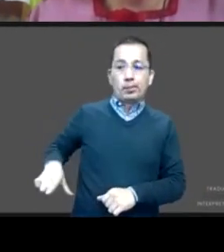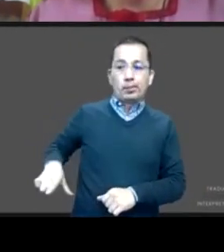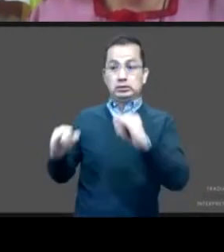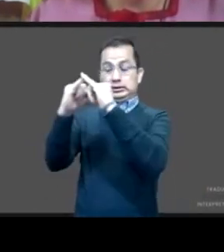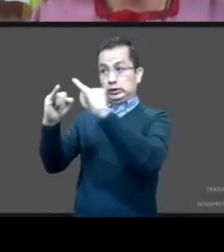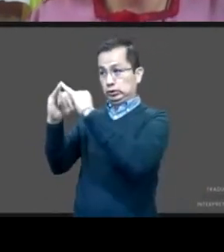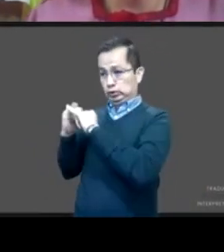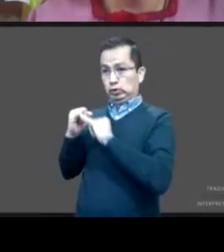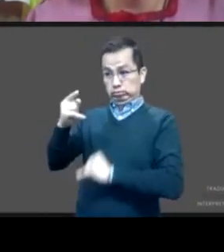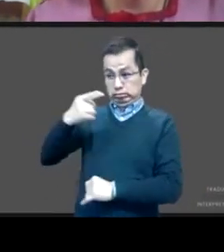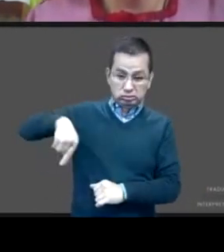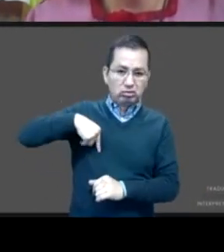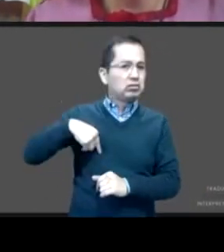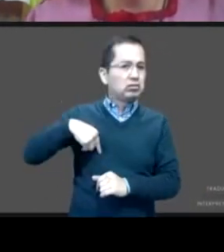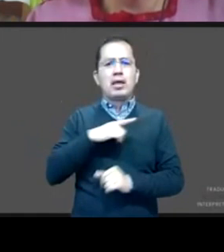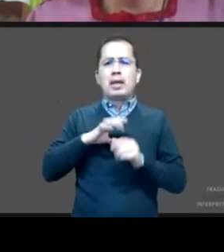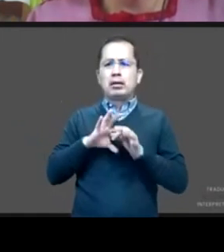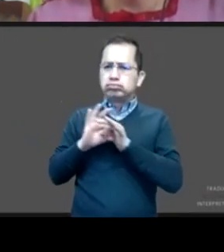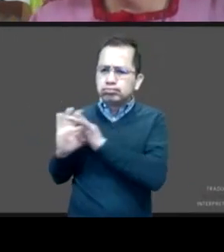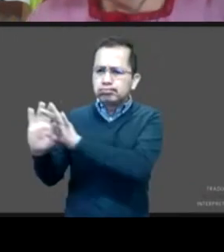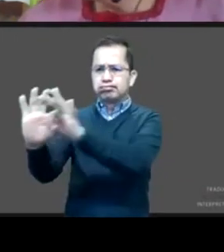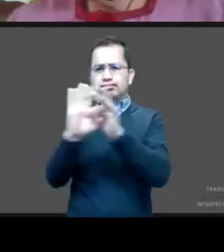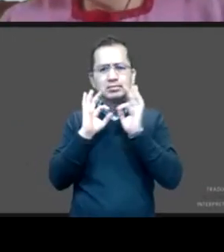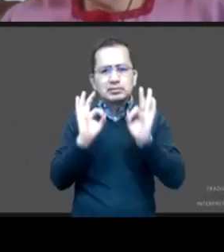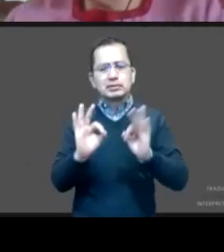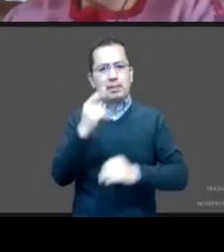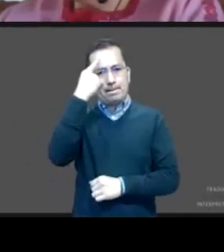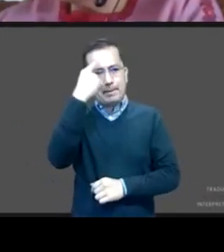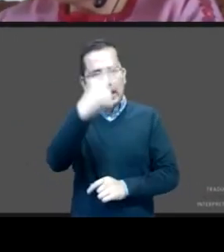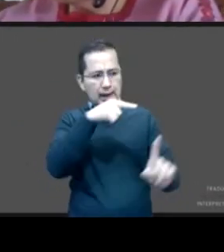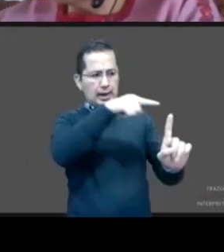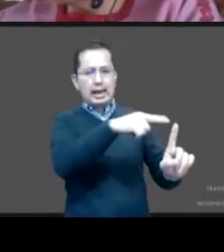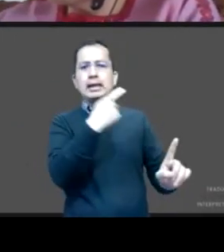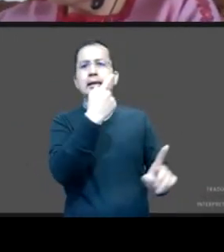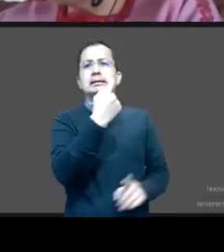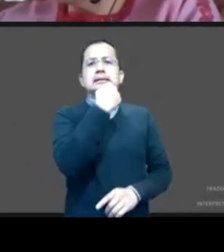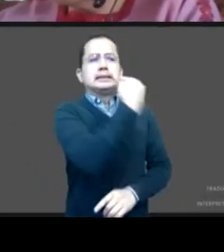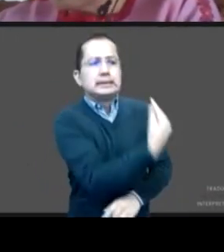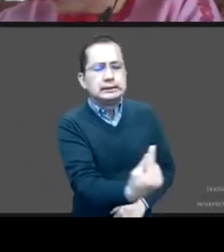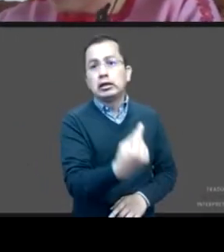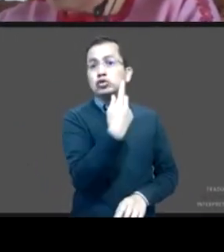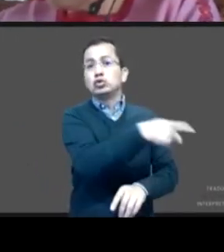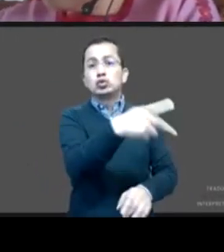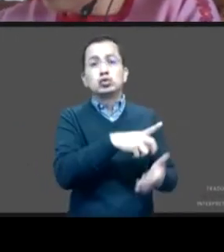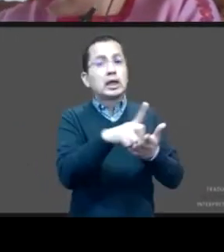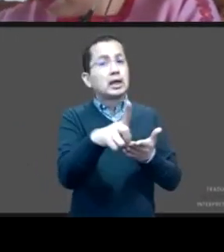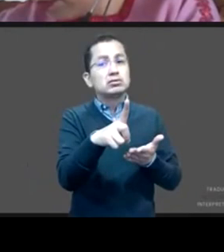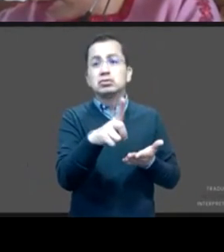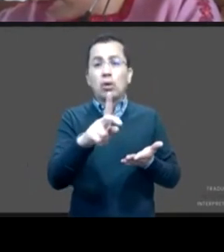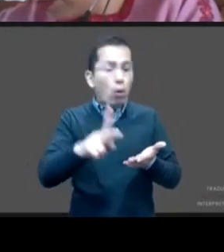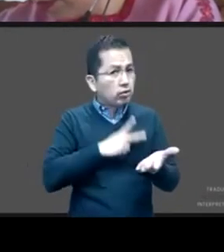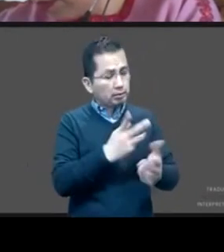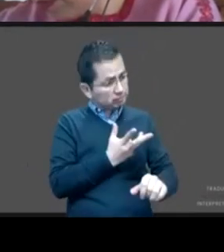realmente tener planes de restitución de los derechos de estas niñas. Y entrando un poco